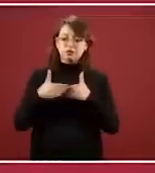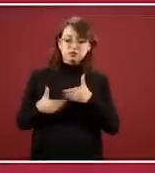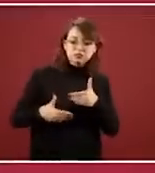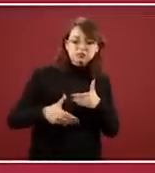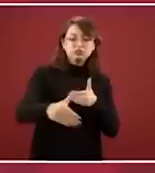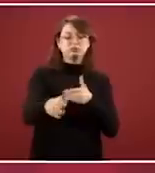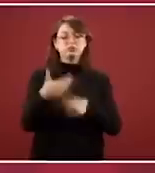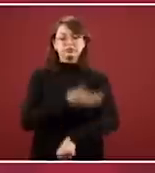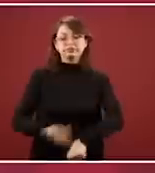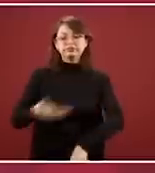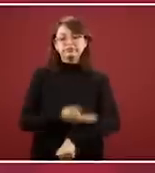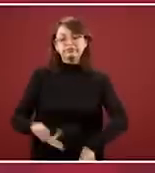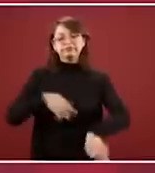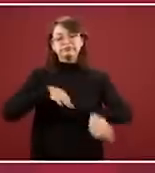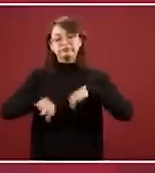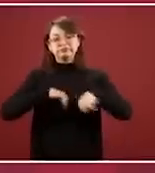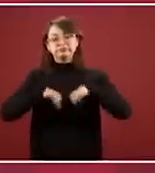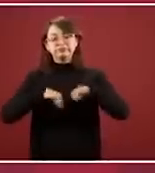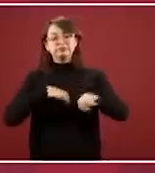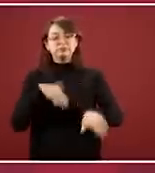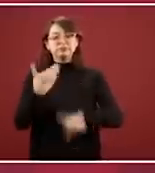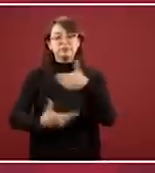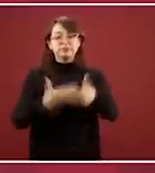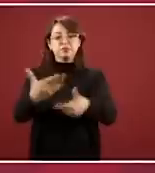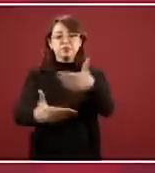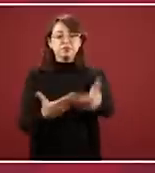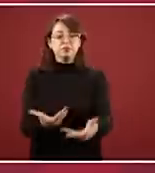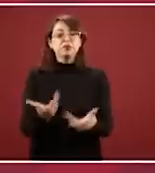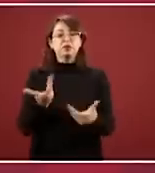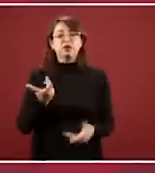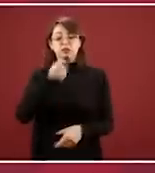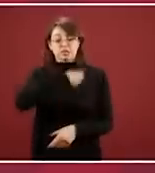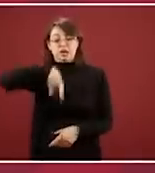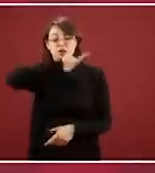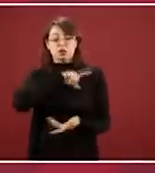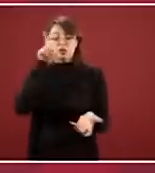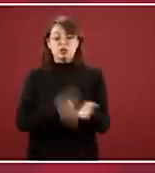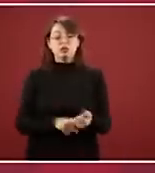para que el sector salud tenga todos los recursos,